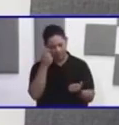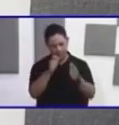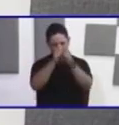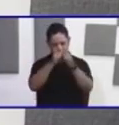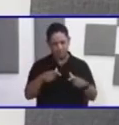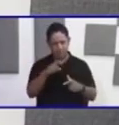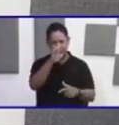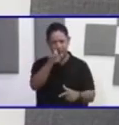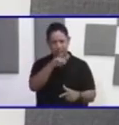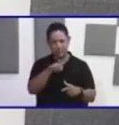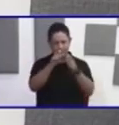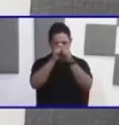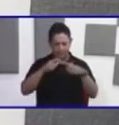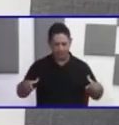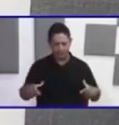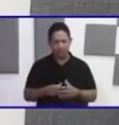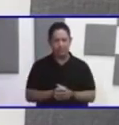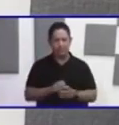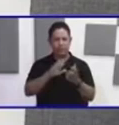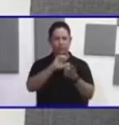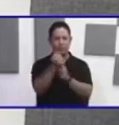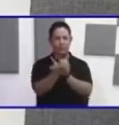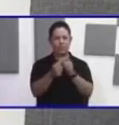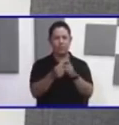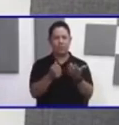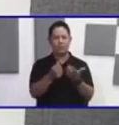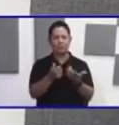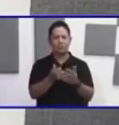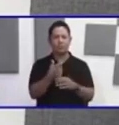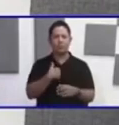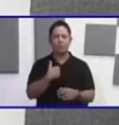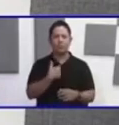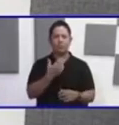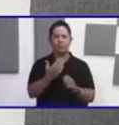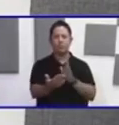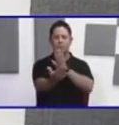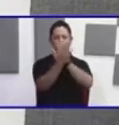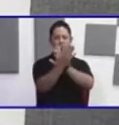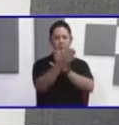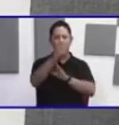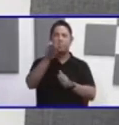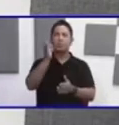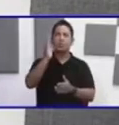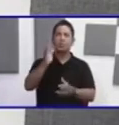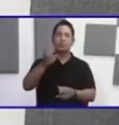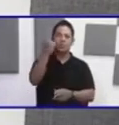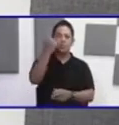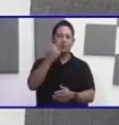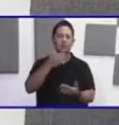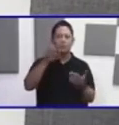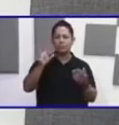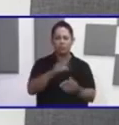del Estado. Y es por ello que estoy aquí dando cara, tengo la plena seguridad, primero Dios, que todo va a salir